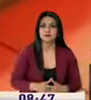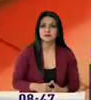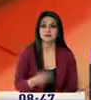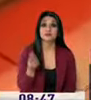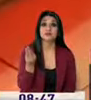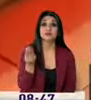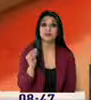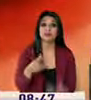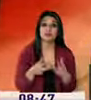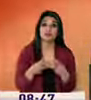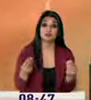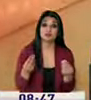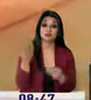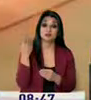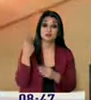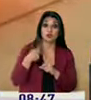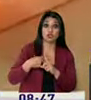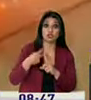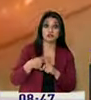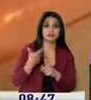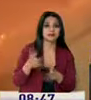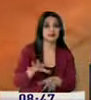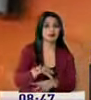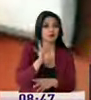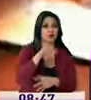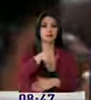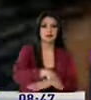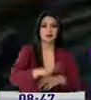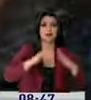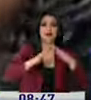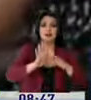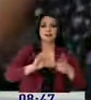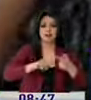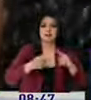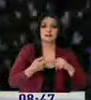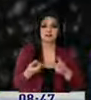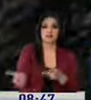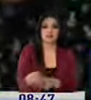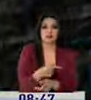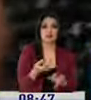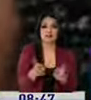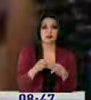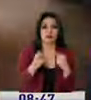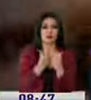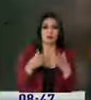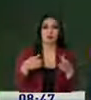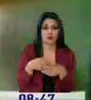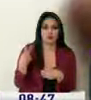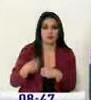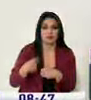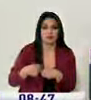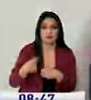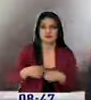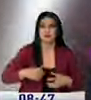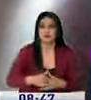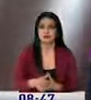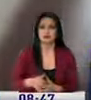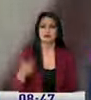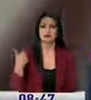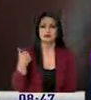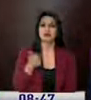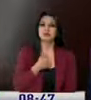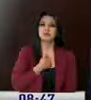adolescente desaparecida hace 2 meses fue recuperada en el domicilio de una amiga que también era parte del grupo, que incluso tenía su